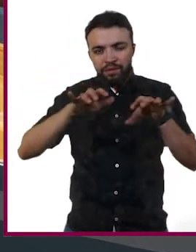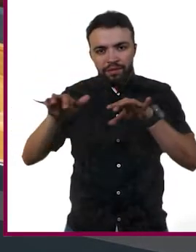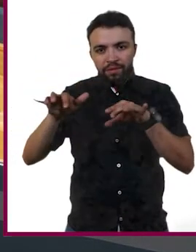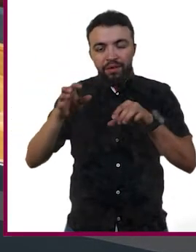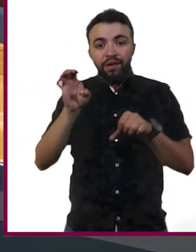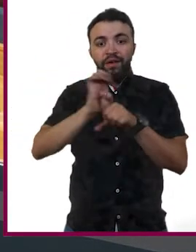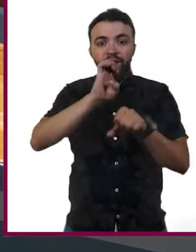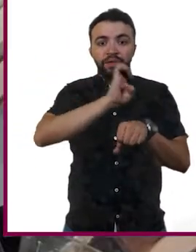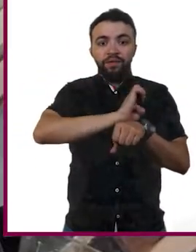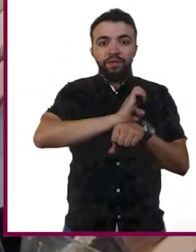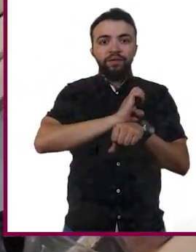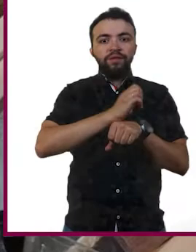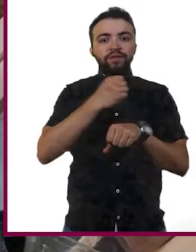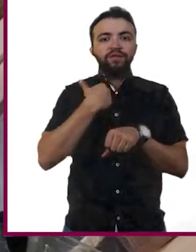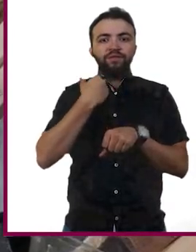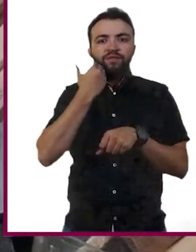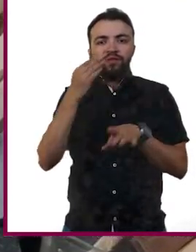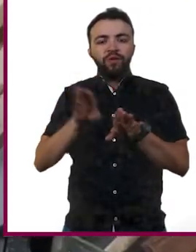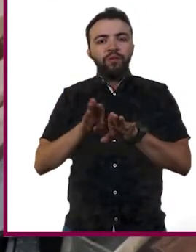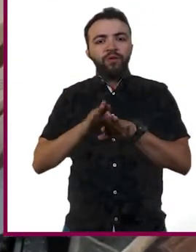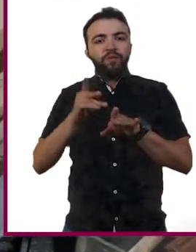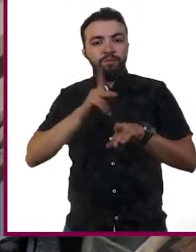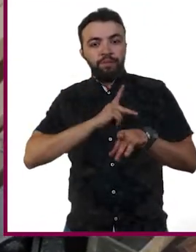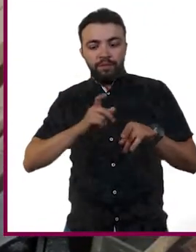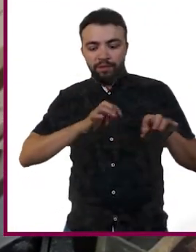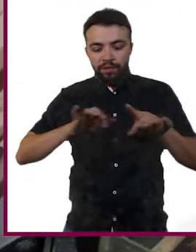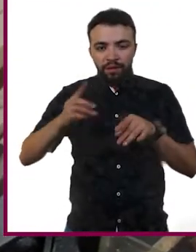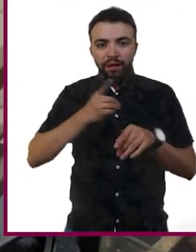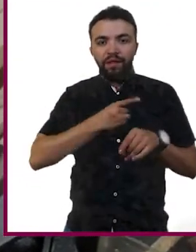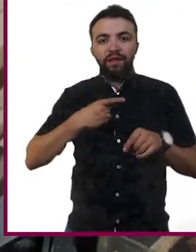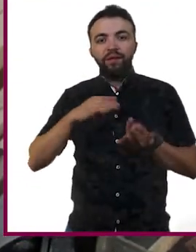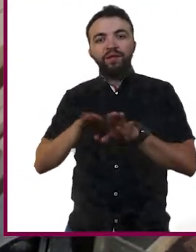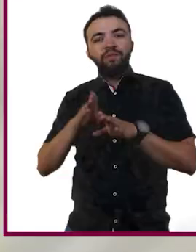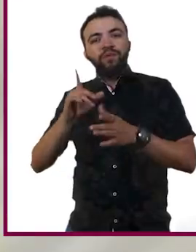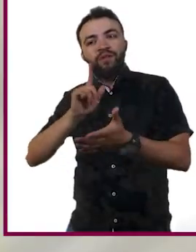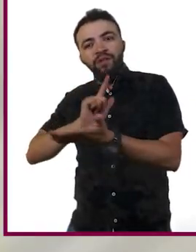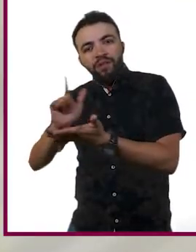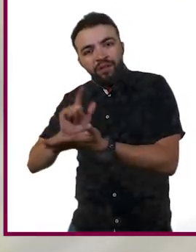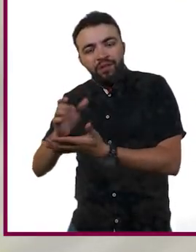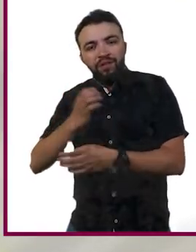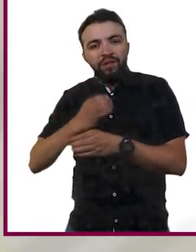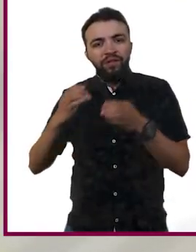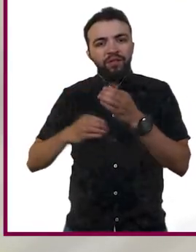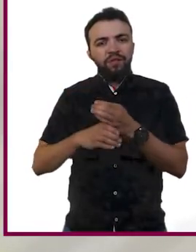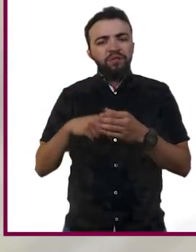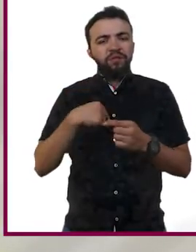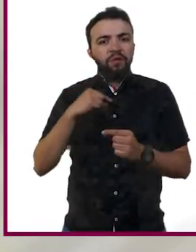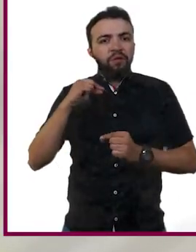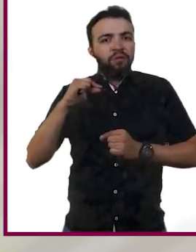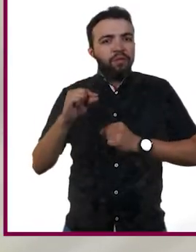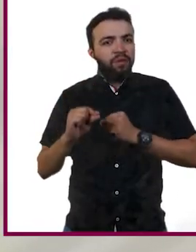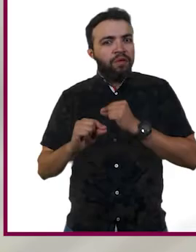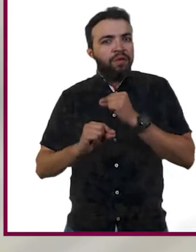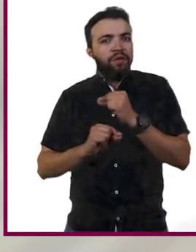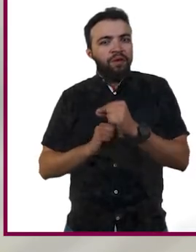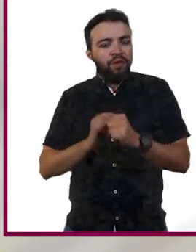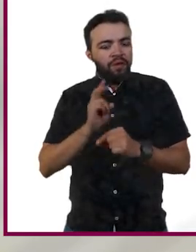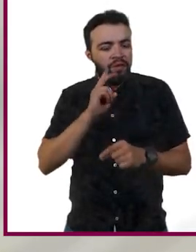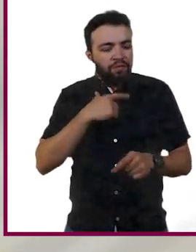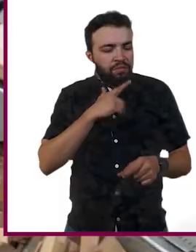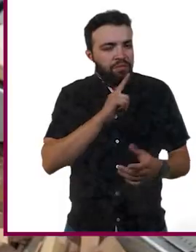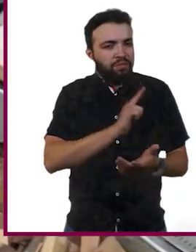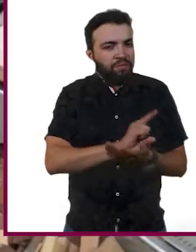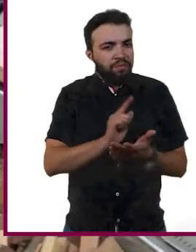momento en que requería que mi piano se limpiara, se le diera mantenimiento y entonces poco a poco me fui involucrando en